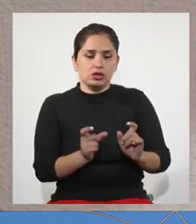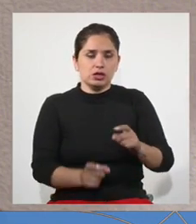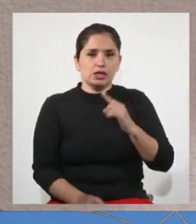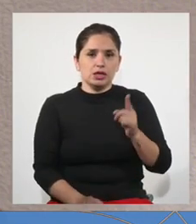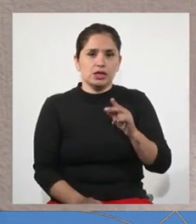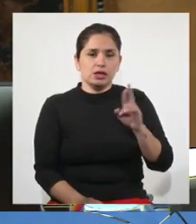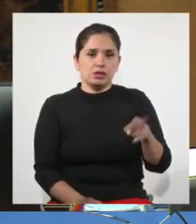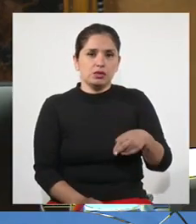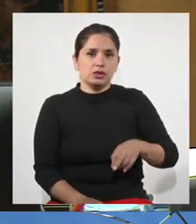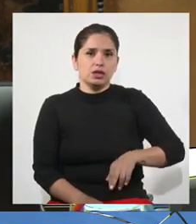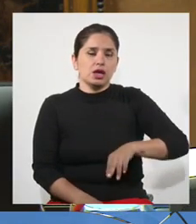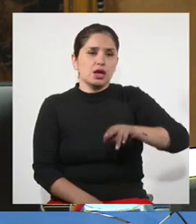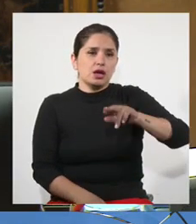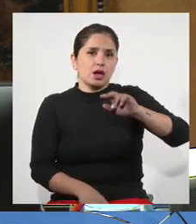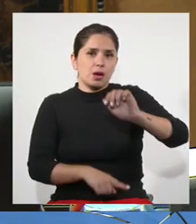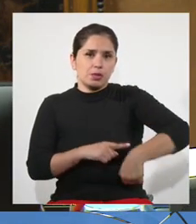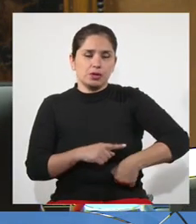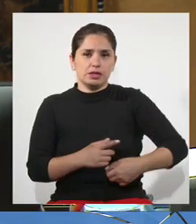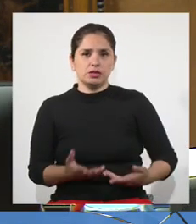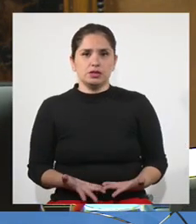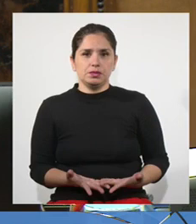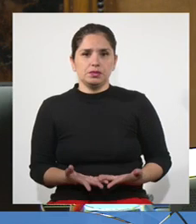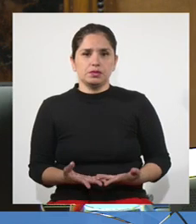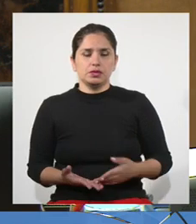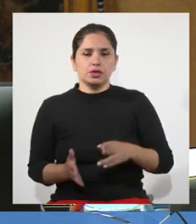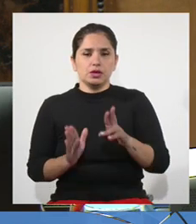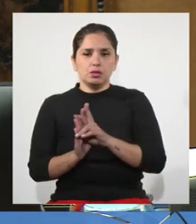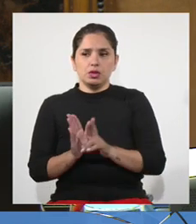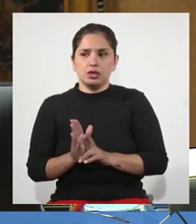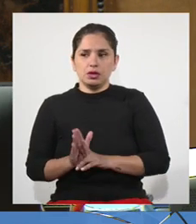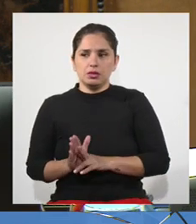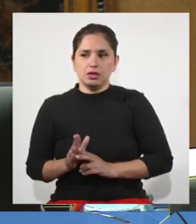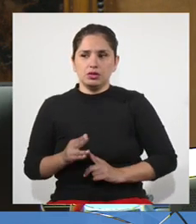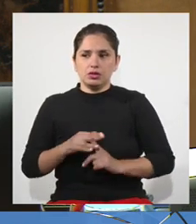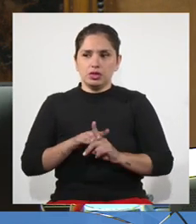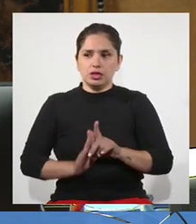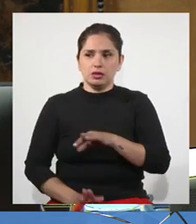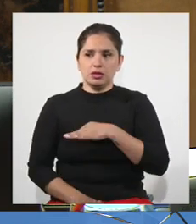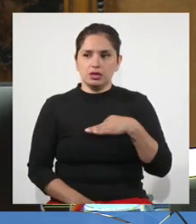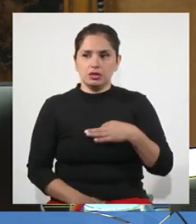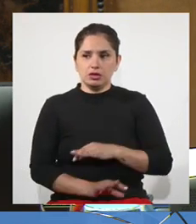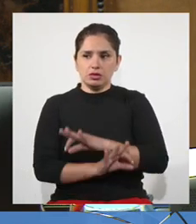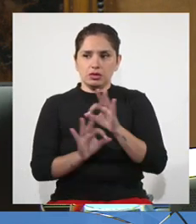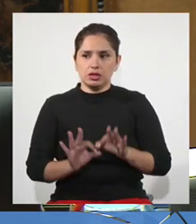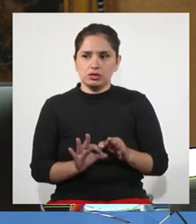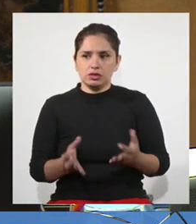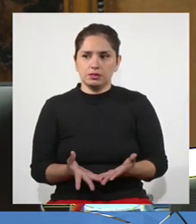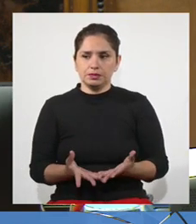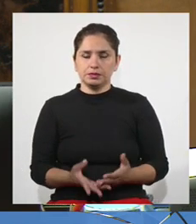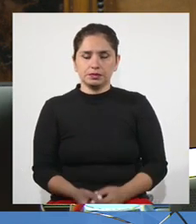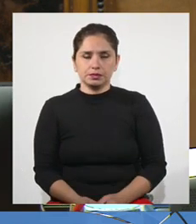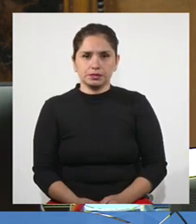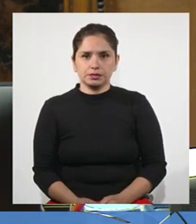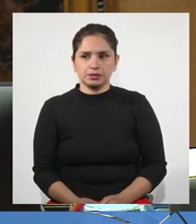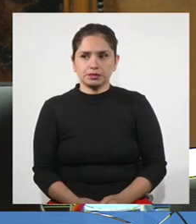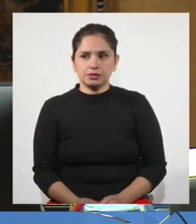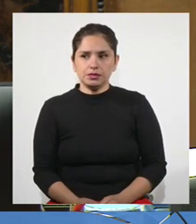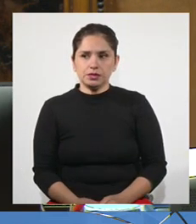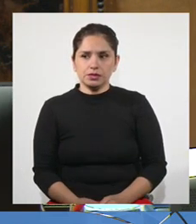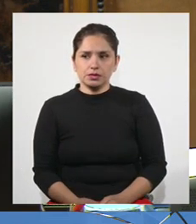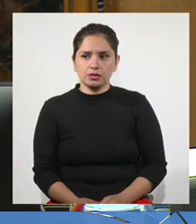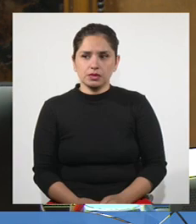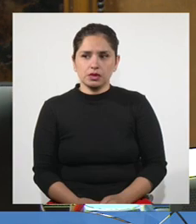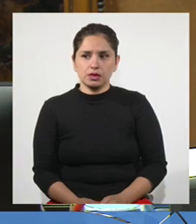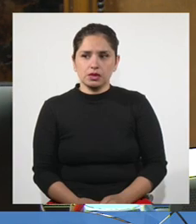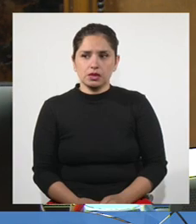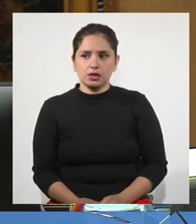toma de razón. Está bien, pero el reglamento se emite desde el Ministerio, como todos sabemos, independiente de la toma de razón de la Contraloría. Por lo tanto, si le parece al Ejecutivo